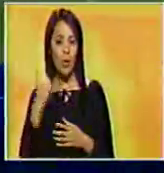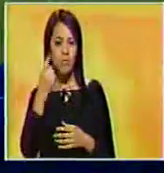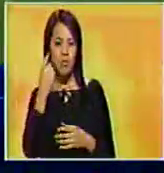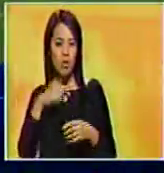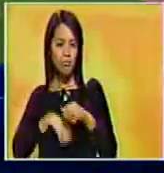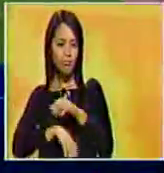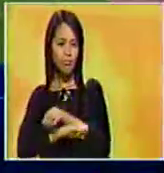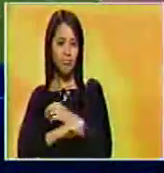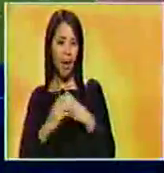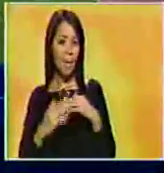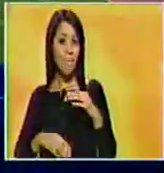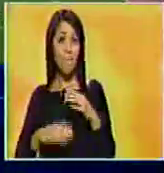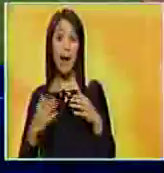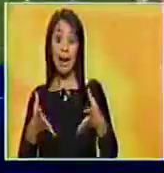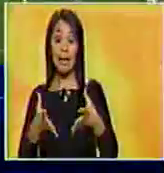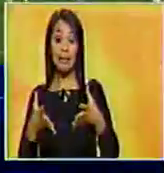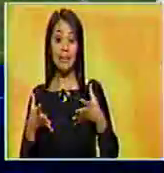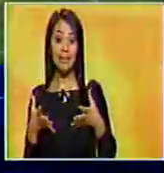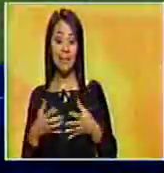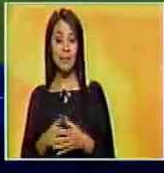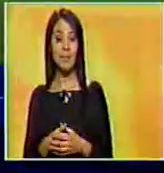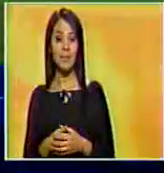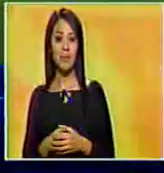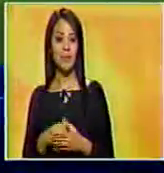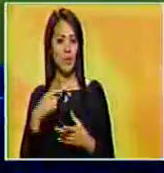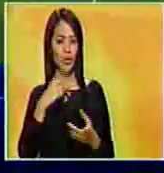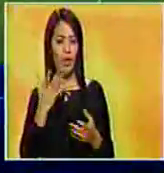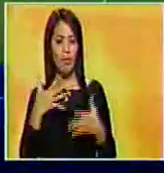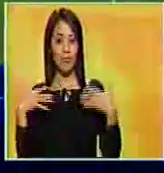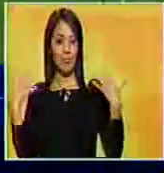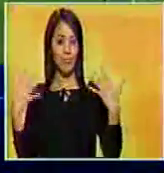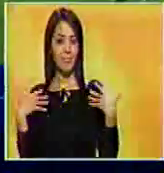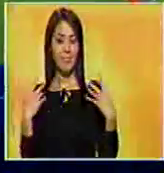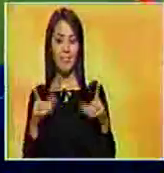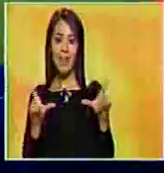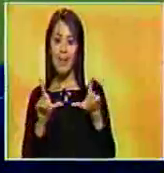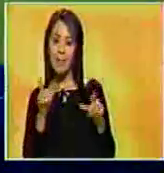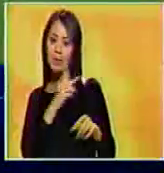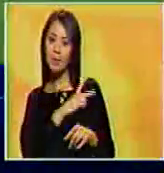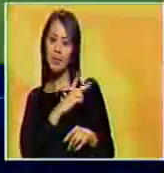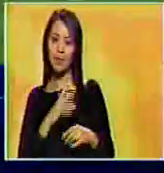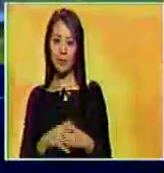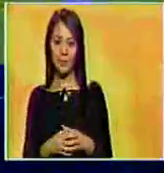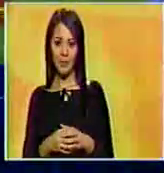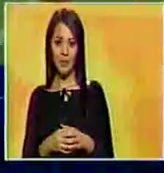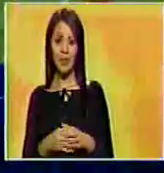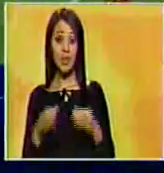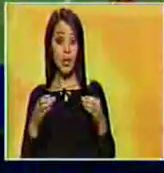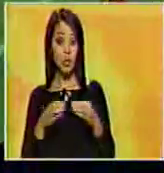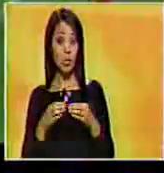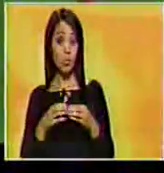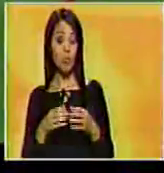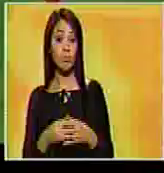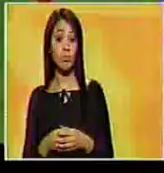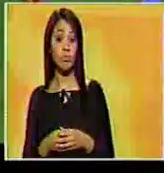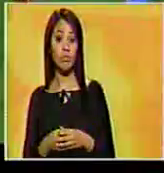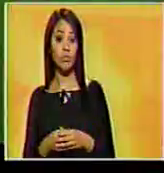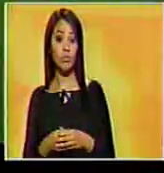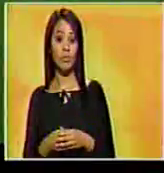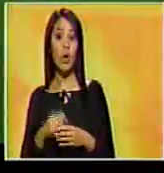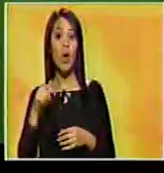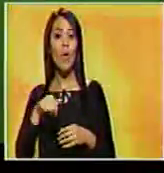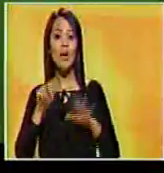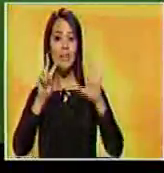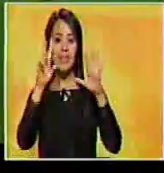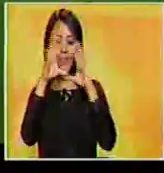al Mundial de Rusia 2018. Y ustedes lo podrán disfrutar junto al equipo campeón de Venevisión a partir de las 7 de la noche.